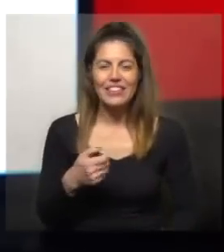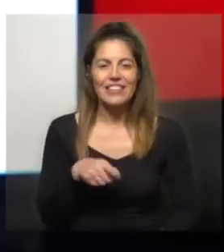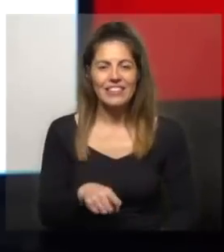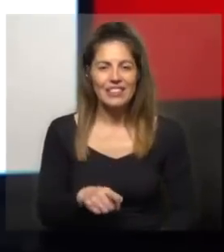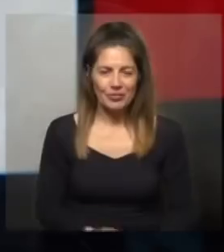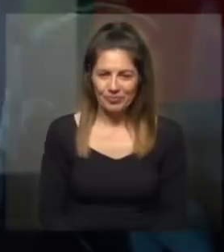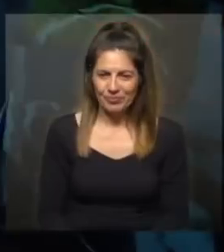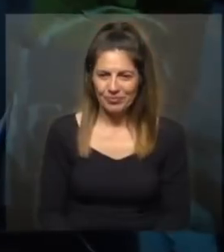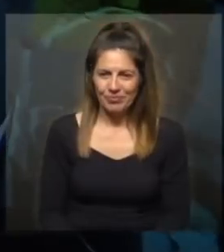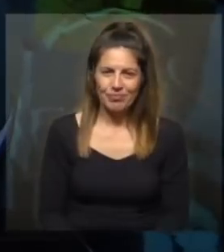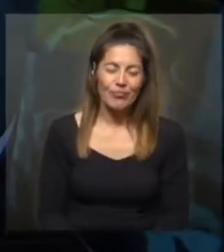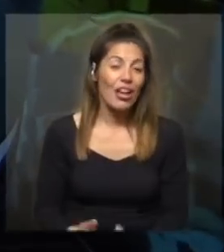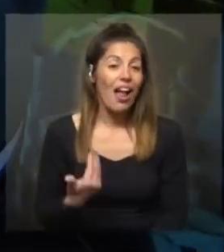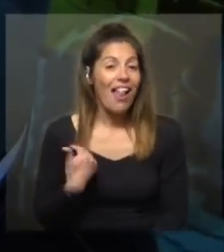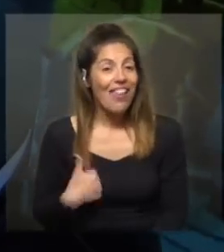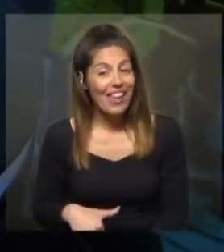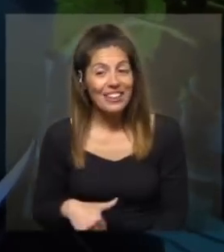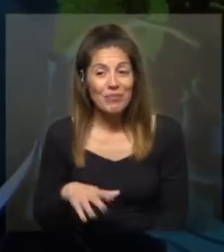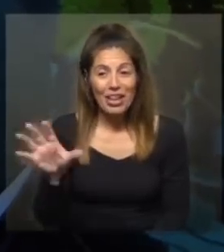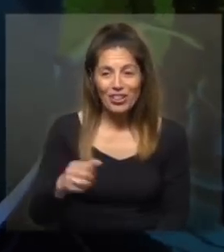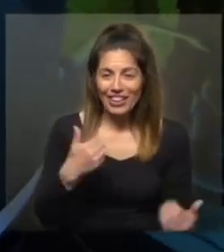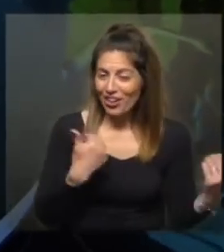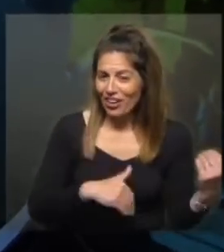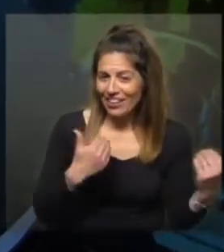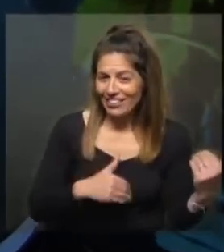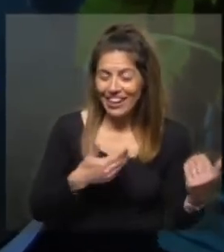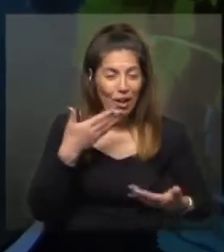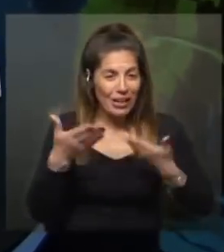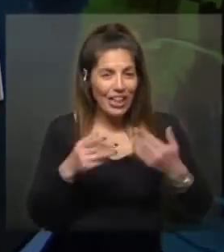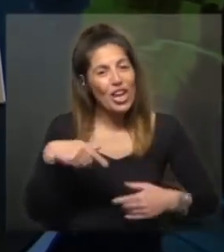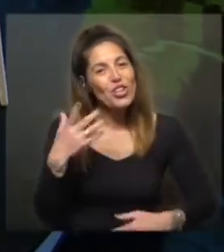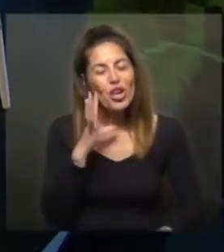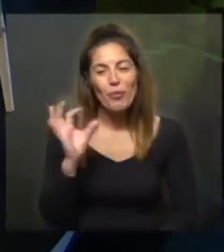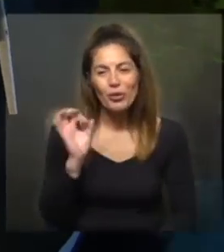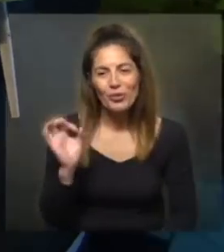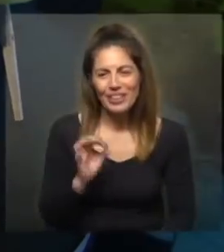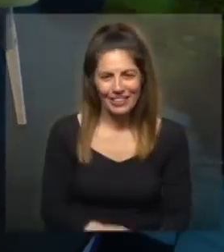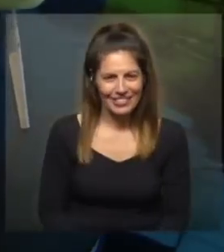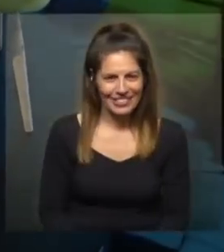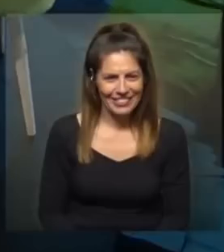Bueno una lástima que no trajeron una guitarra para cantar Pero bueno en otra oportunidad